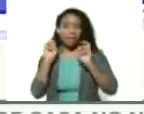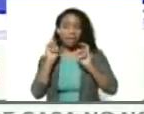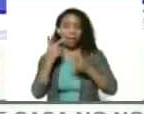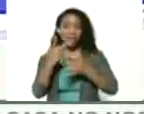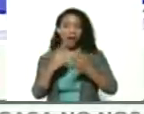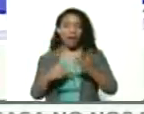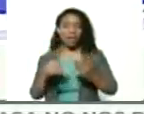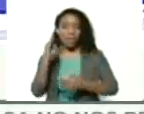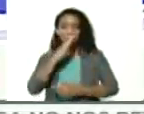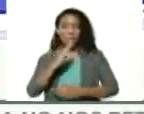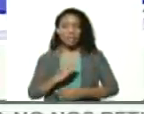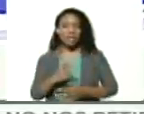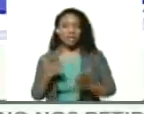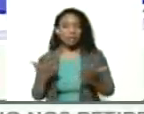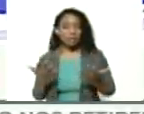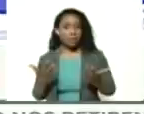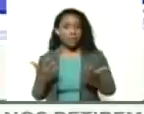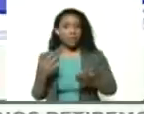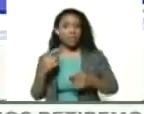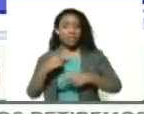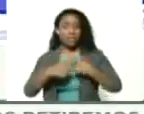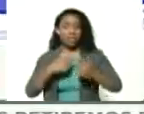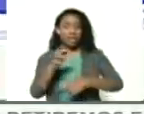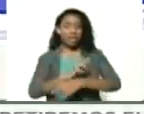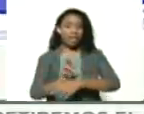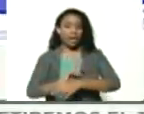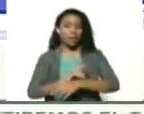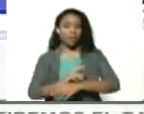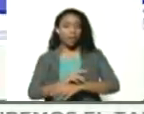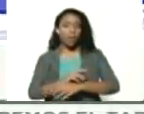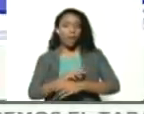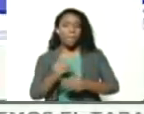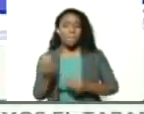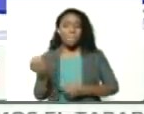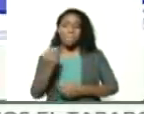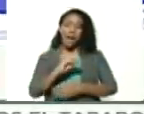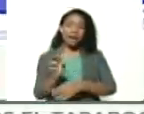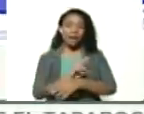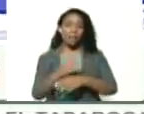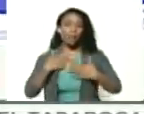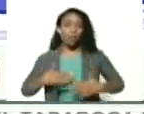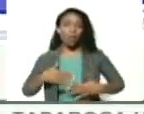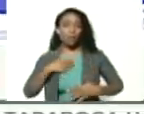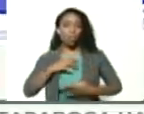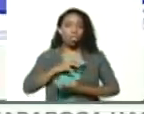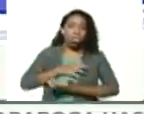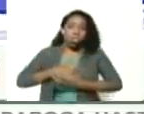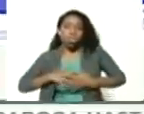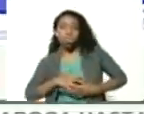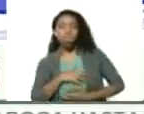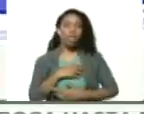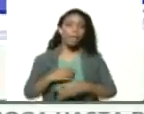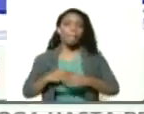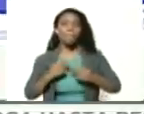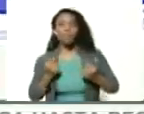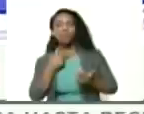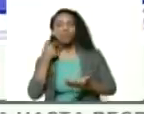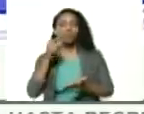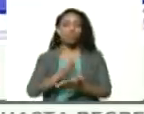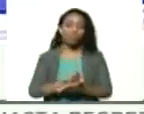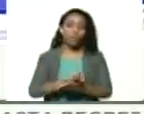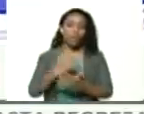brasilera, se aceleran y se agravan muy rápidamente. Y necesitamos